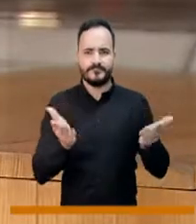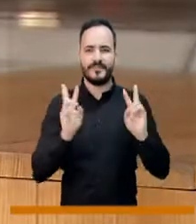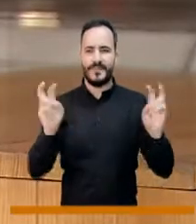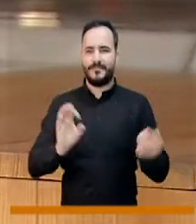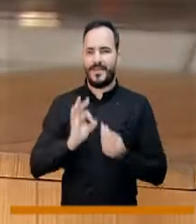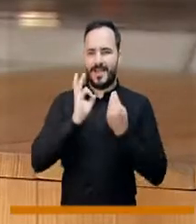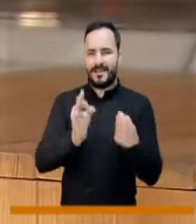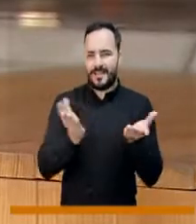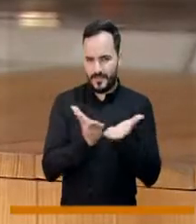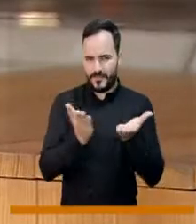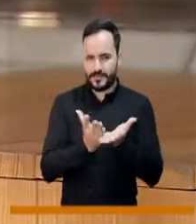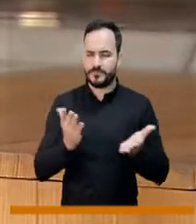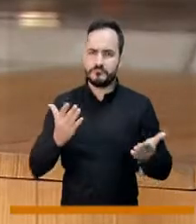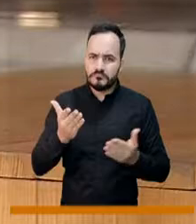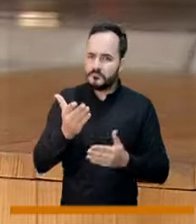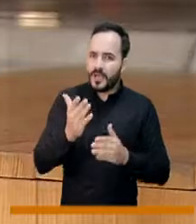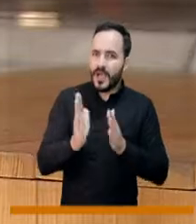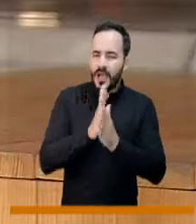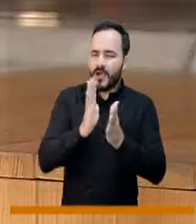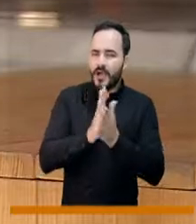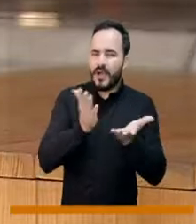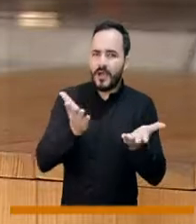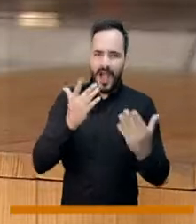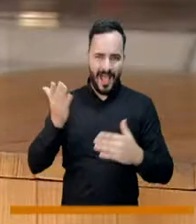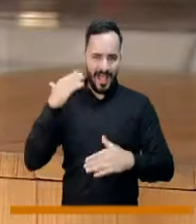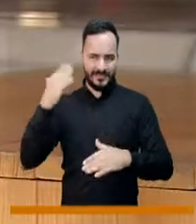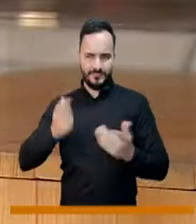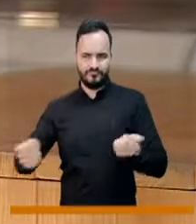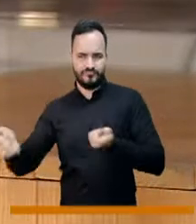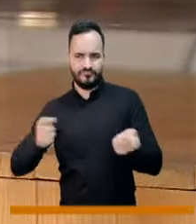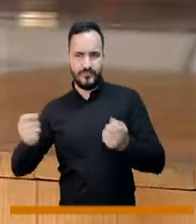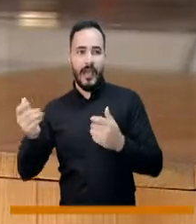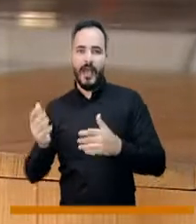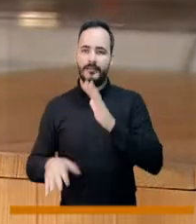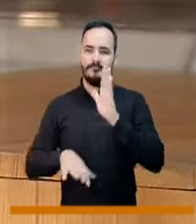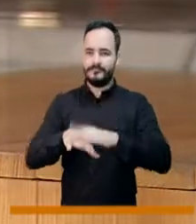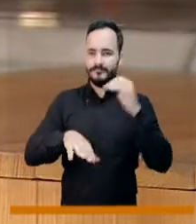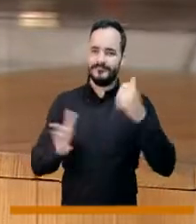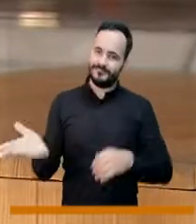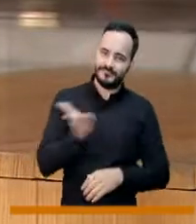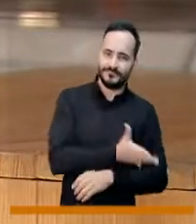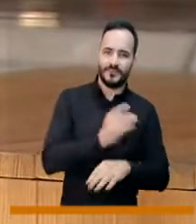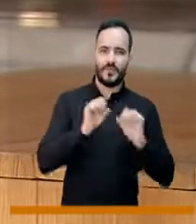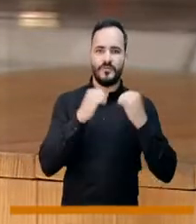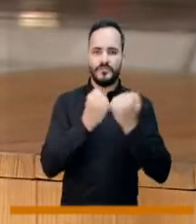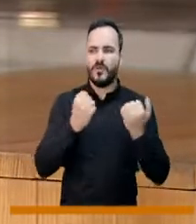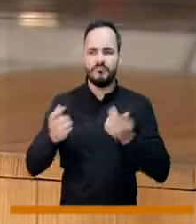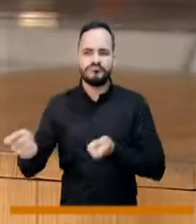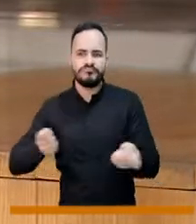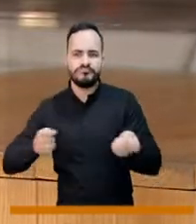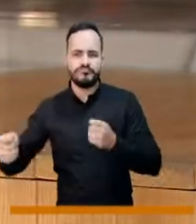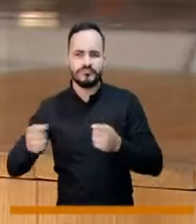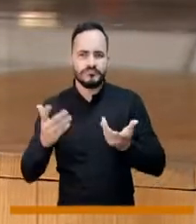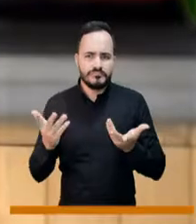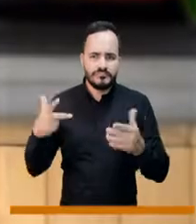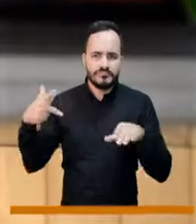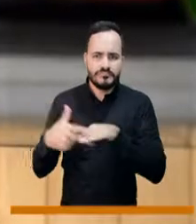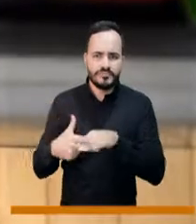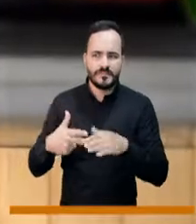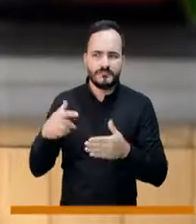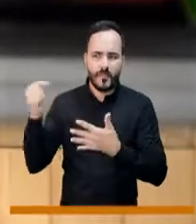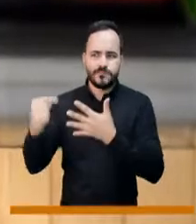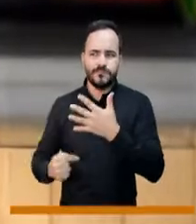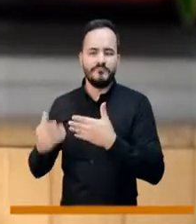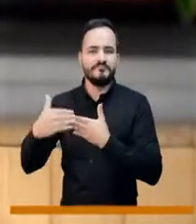calidad. ¿Con qué tareas se quedó pendientes y qué hay también para realizar desde el Consejo en esa área específica?